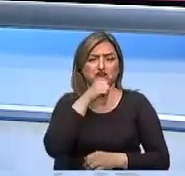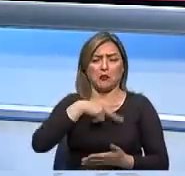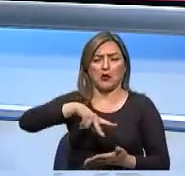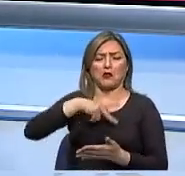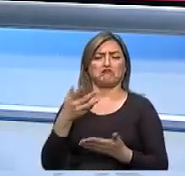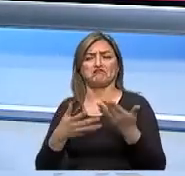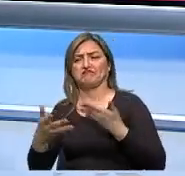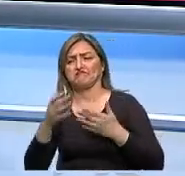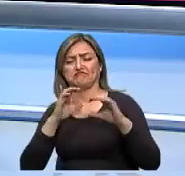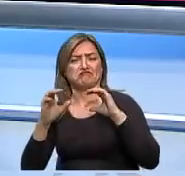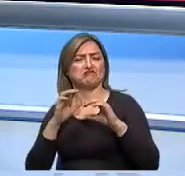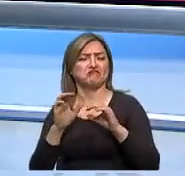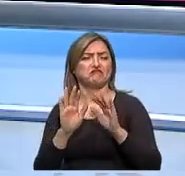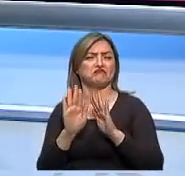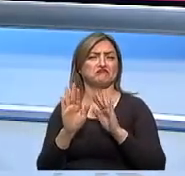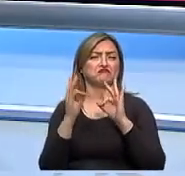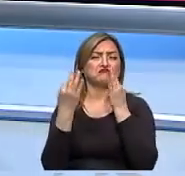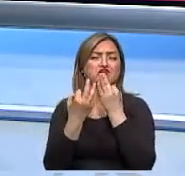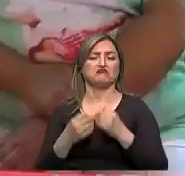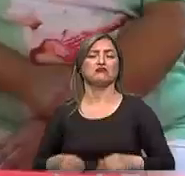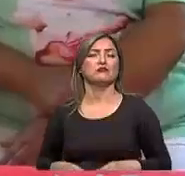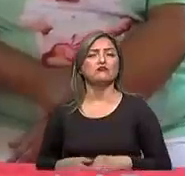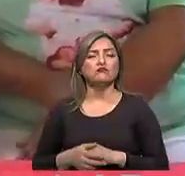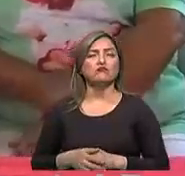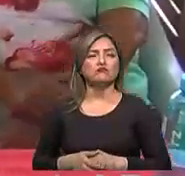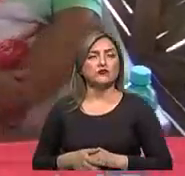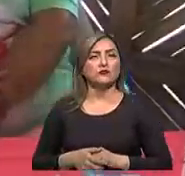bailó y compartió con sus seres queridos en su cumpleaños.